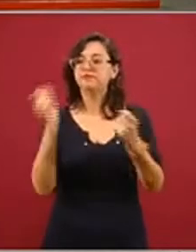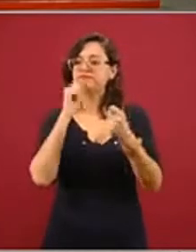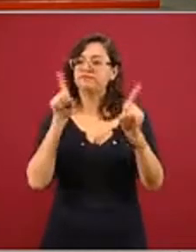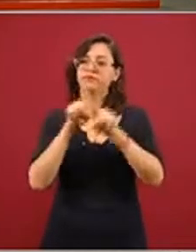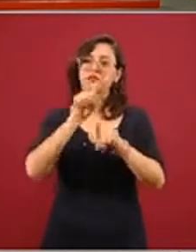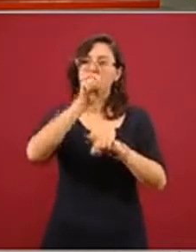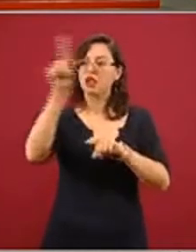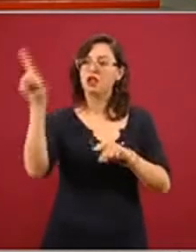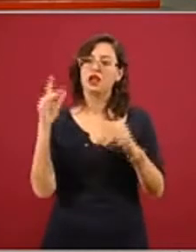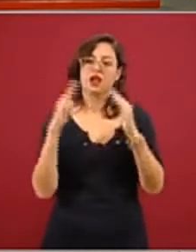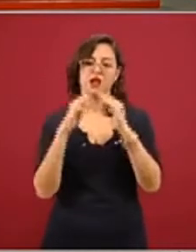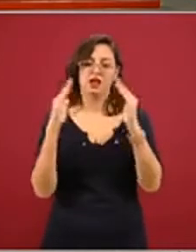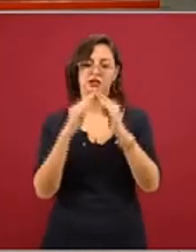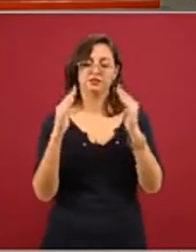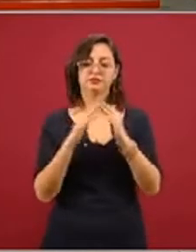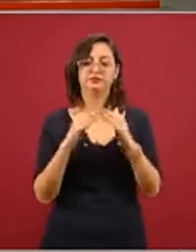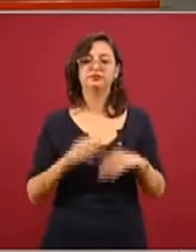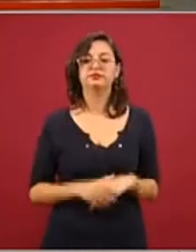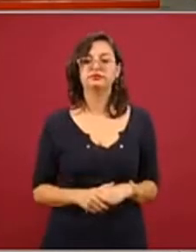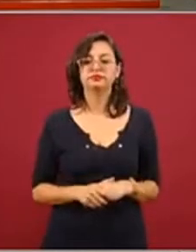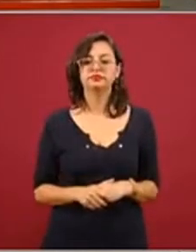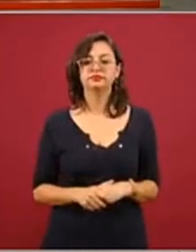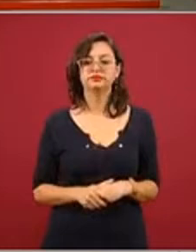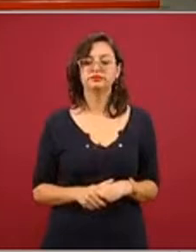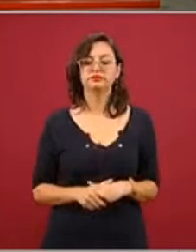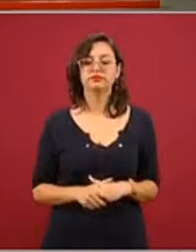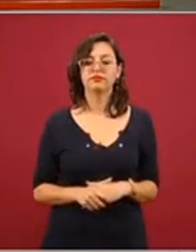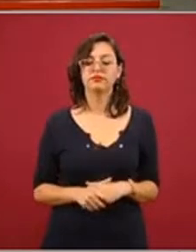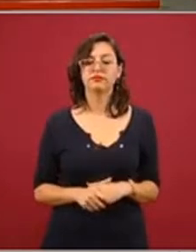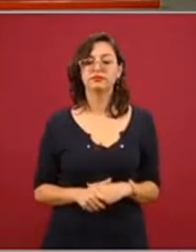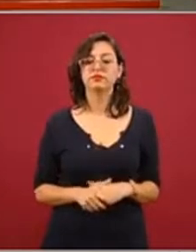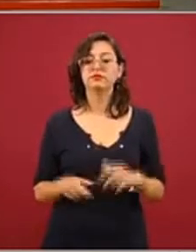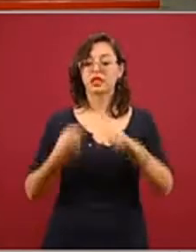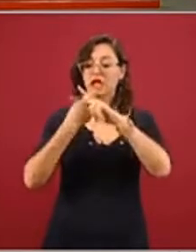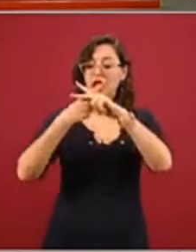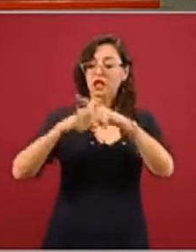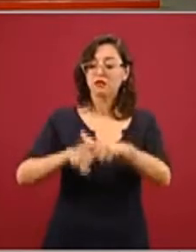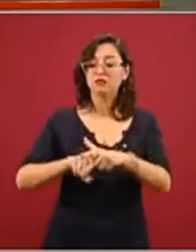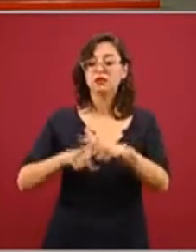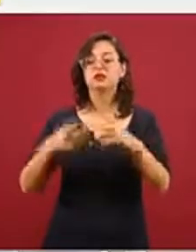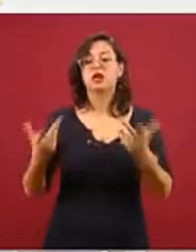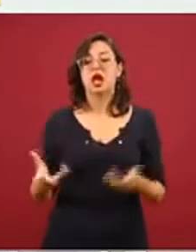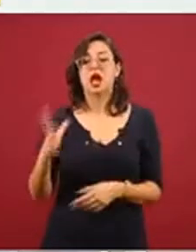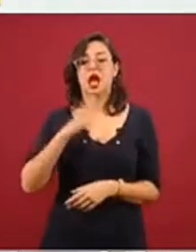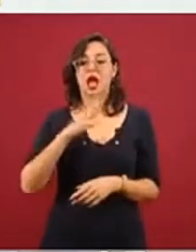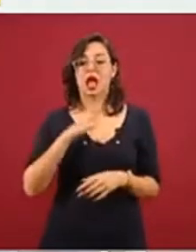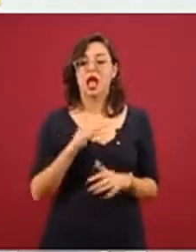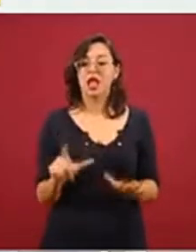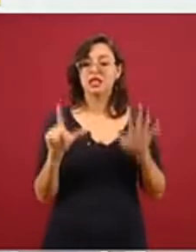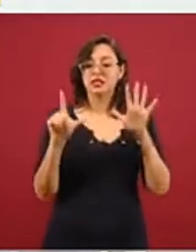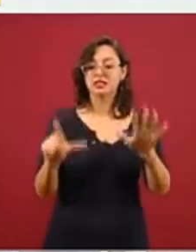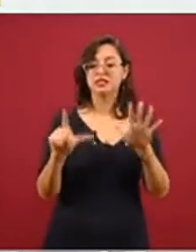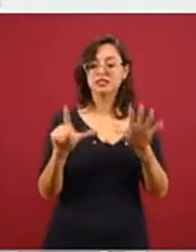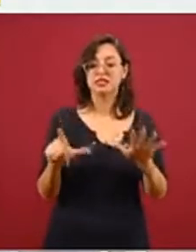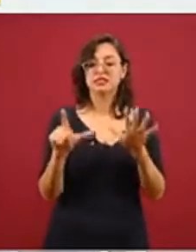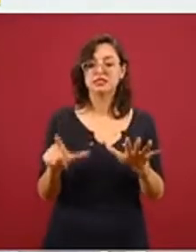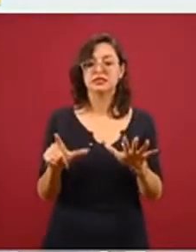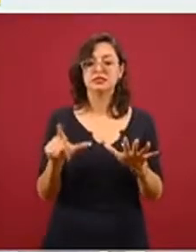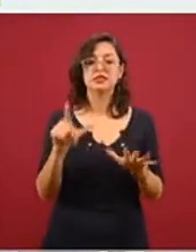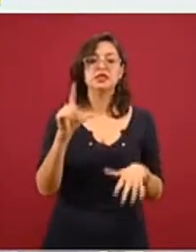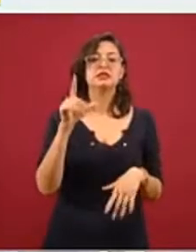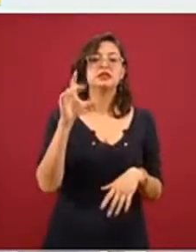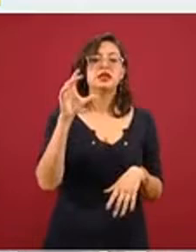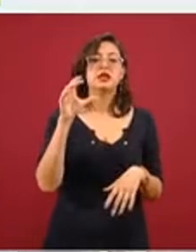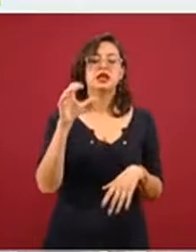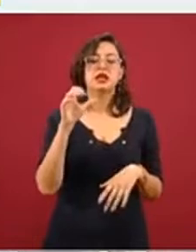Tenemos, antes de comentar, para que vayan revisándola, tenemos 17 estados en color naranja y 15 estados en